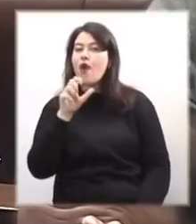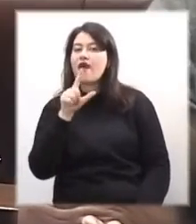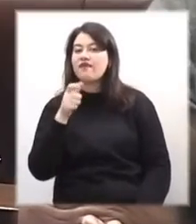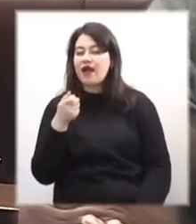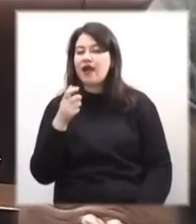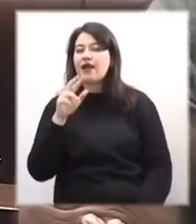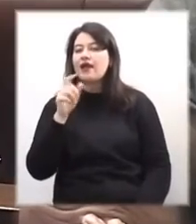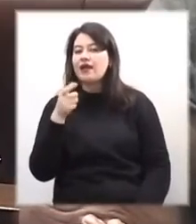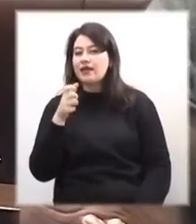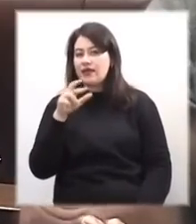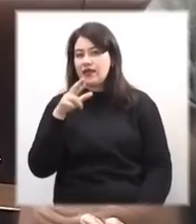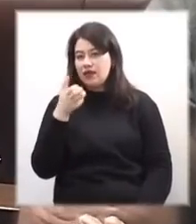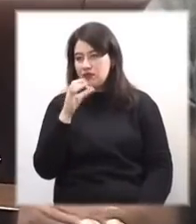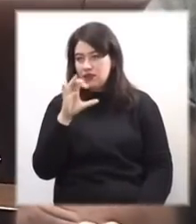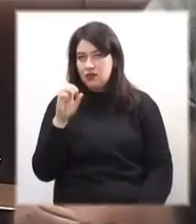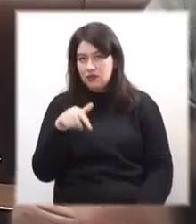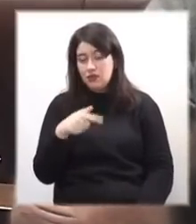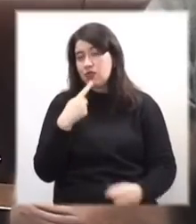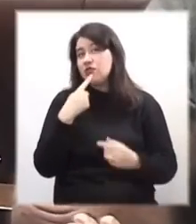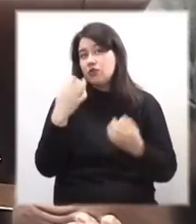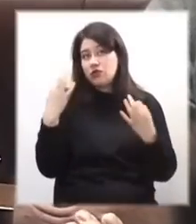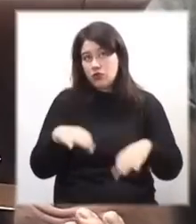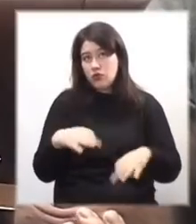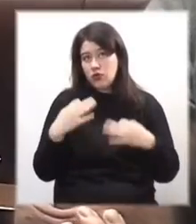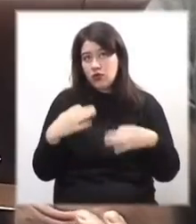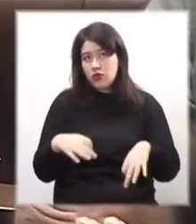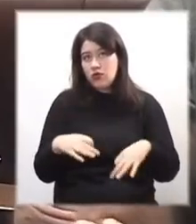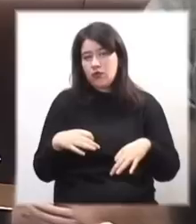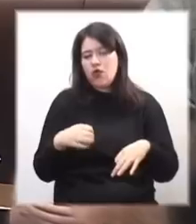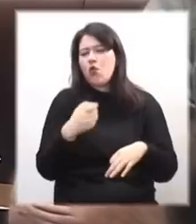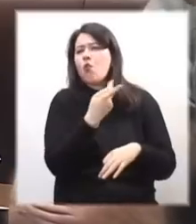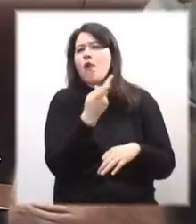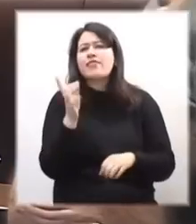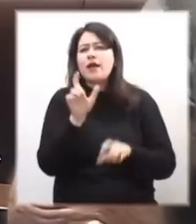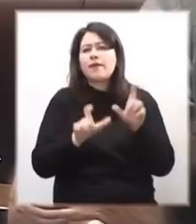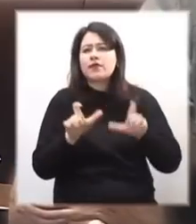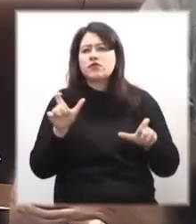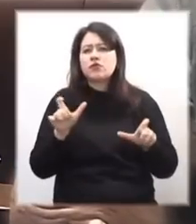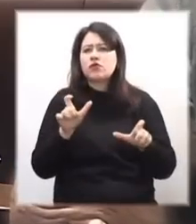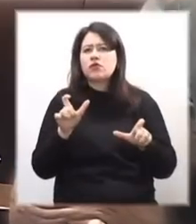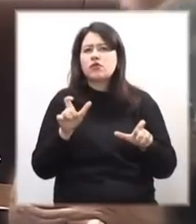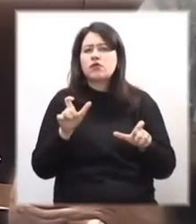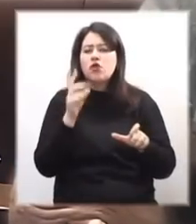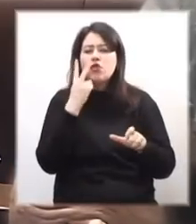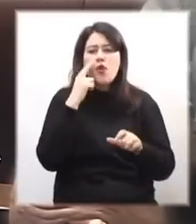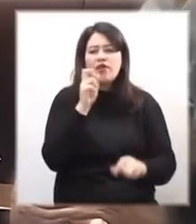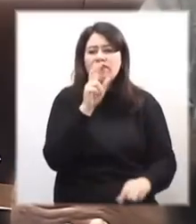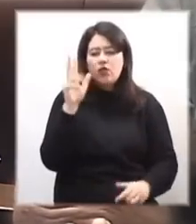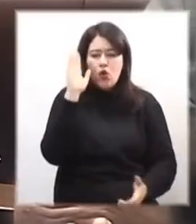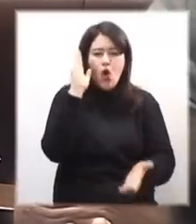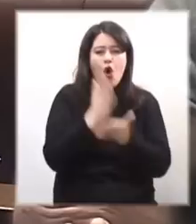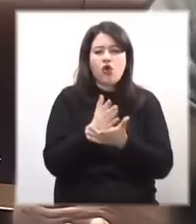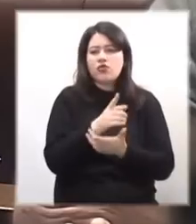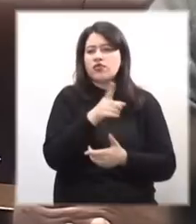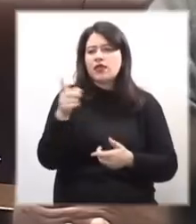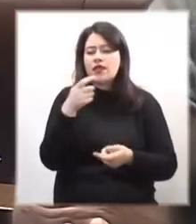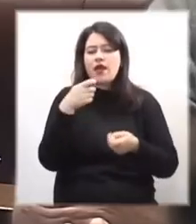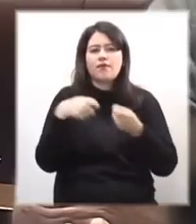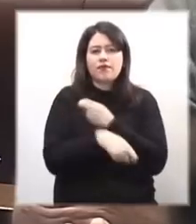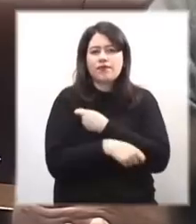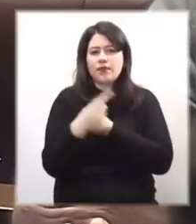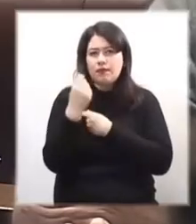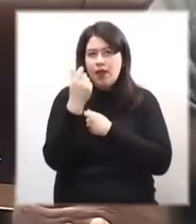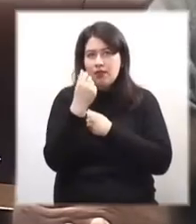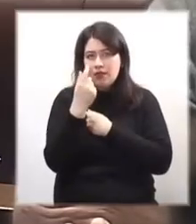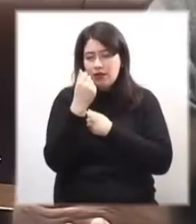los albaneses, aseguró. ¿Cuántas personas fueron condenadas en 2022 por el delito de lavado de activos en el